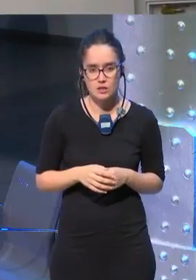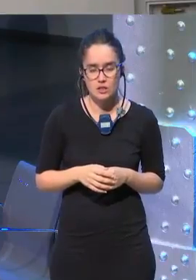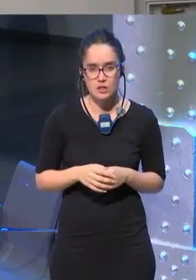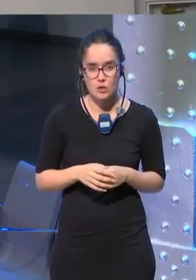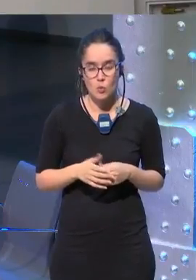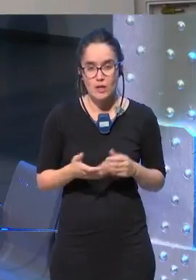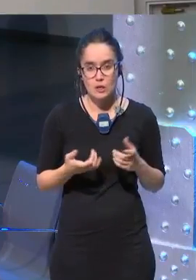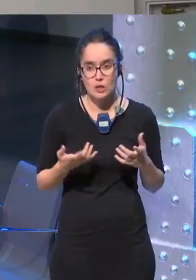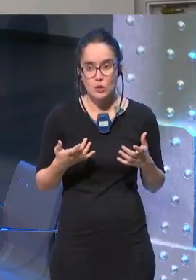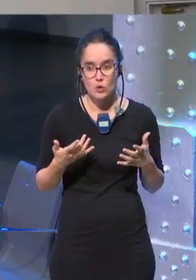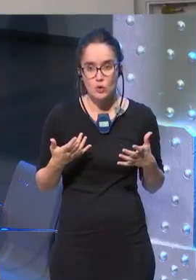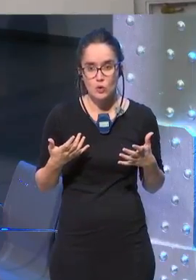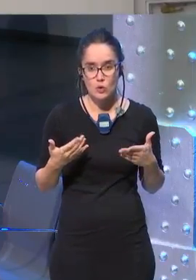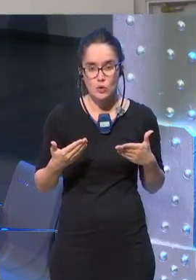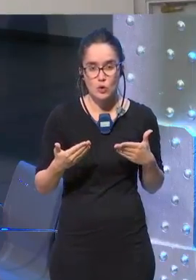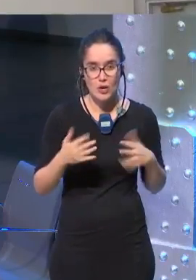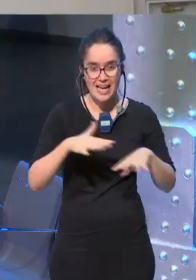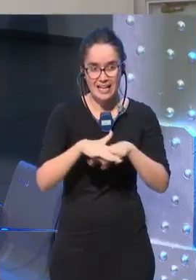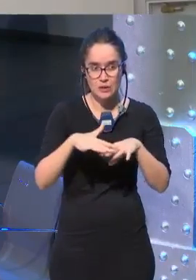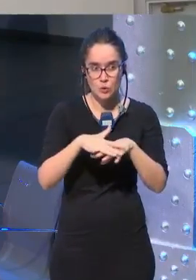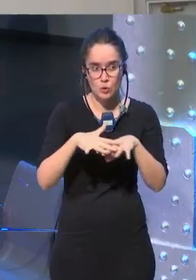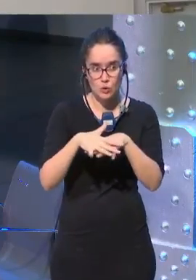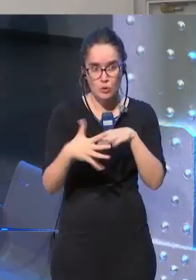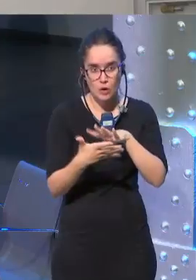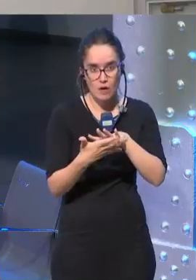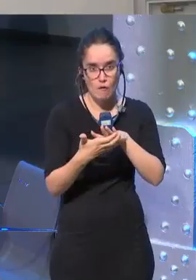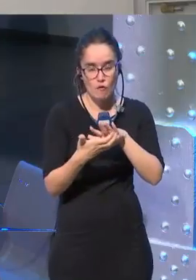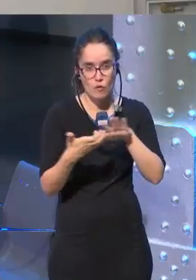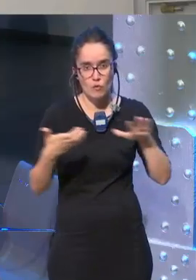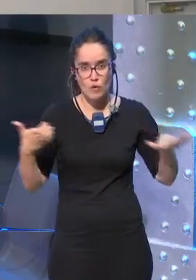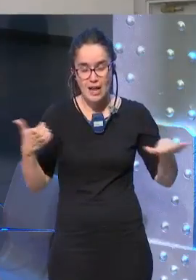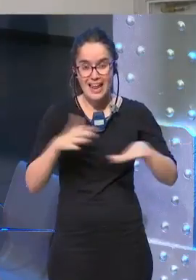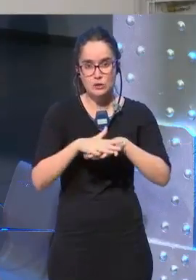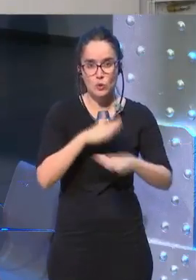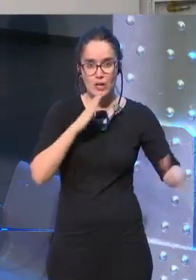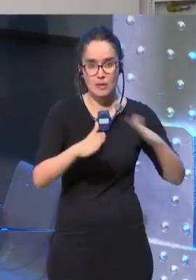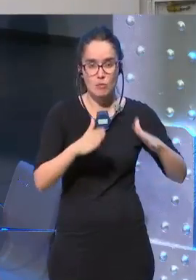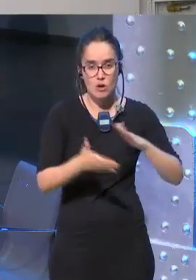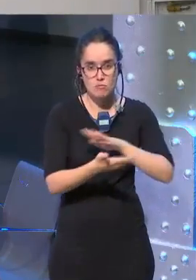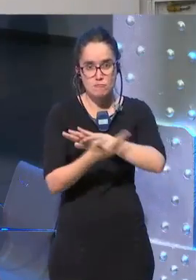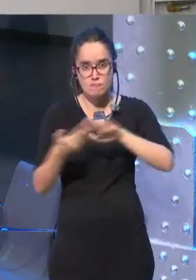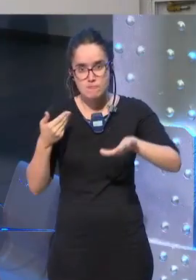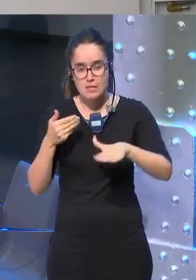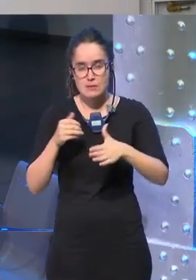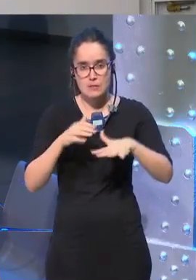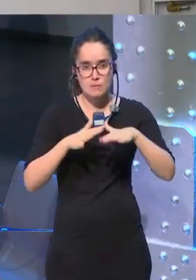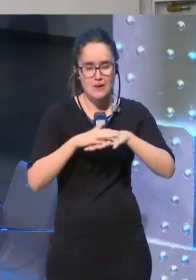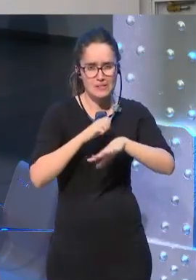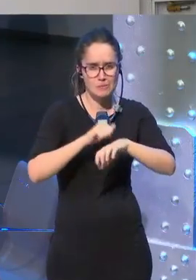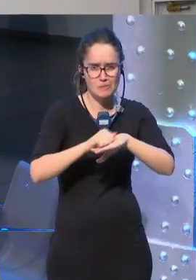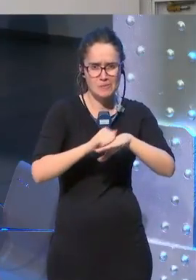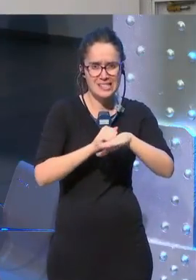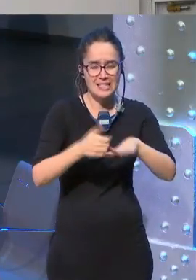y al quitar la estructura temporal y al rascar la estructura se